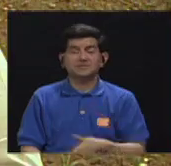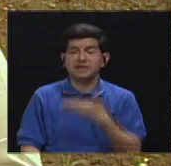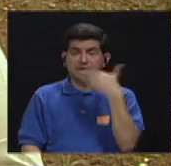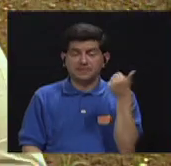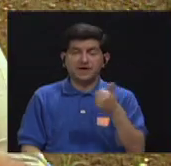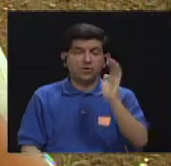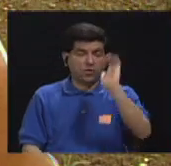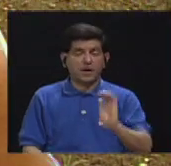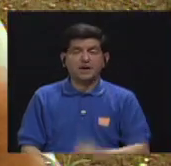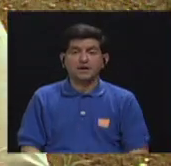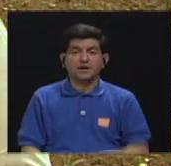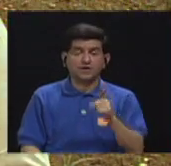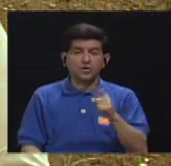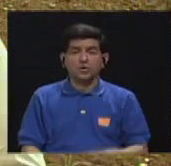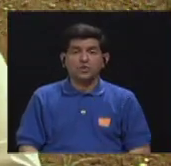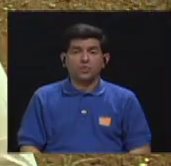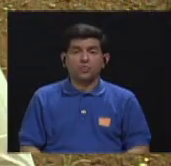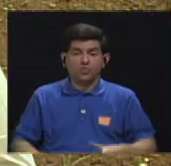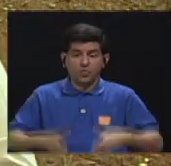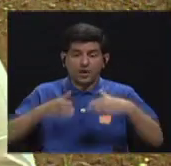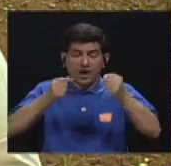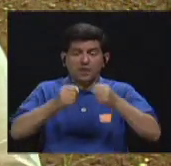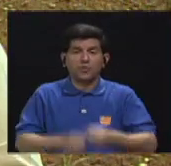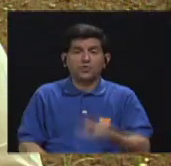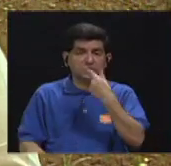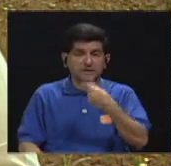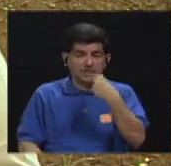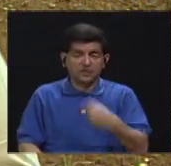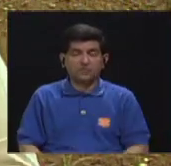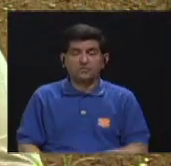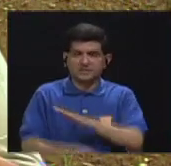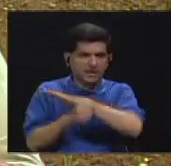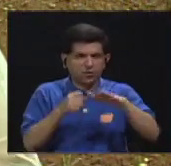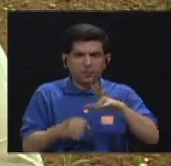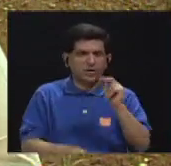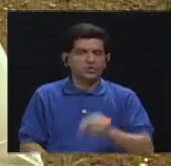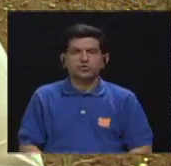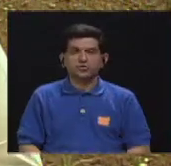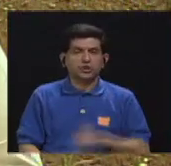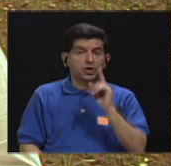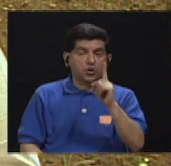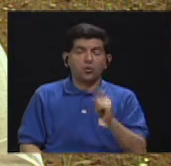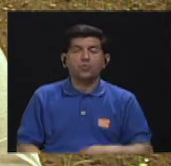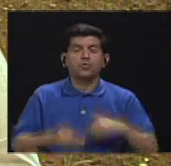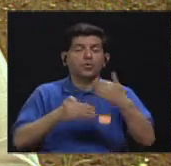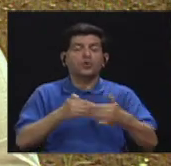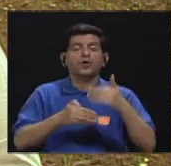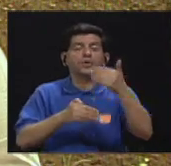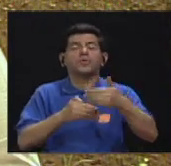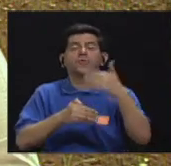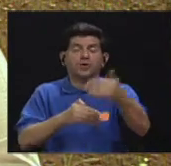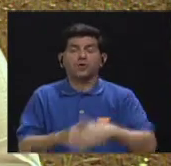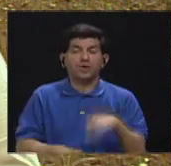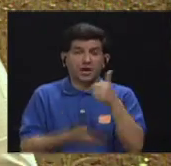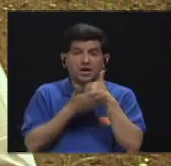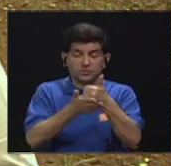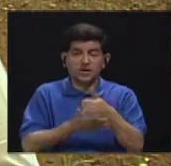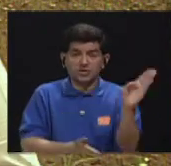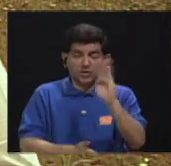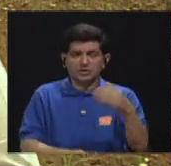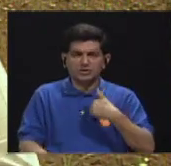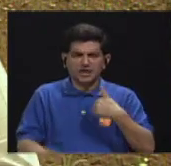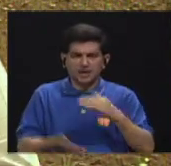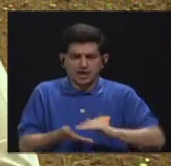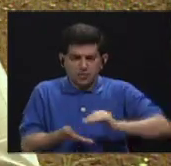mejor darle a un niño pues una bolsa de confites de un solo, ¿verdad?, que darle uno cada cierto tiempo, porque cada cierto tiempo me va ayudando a que las bacterias tengan